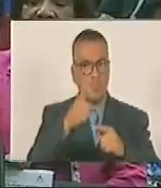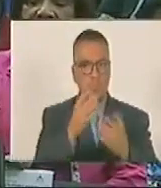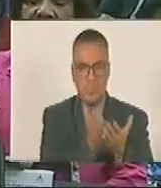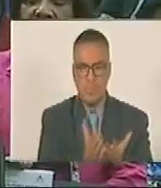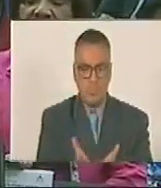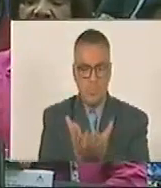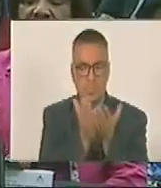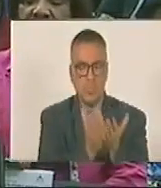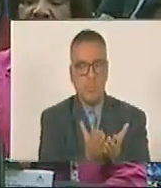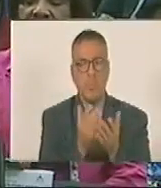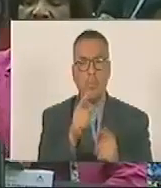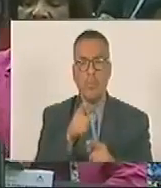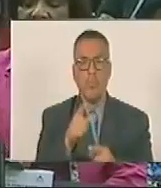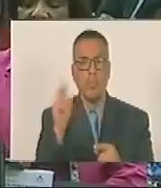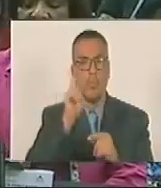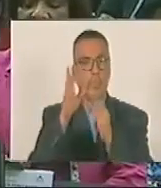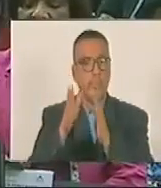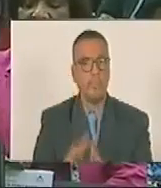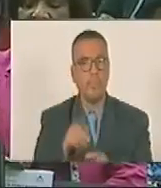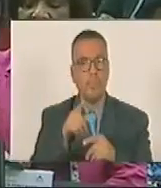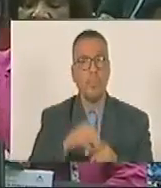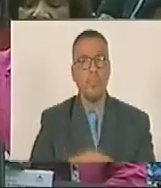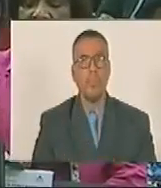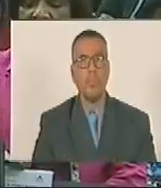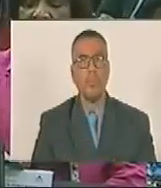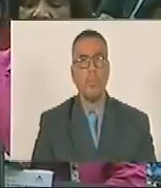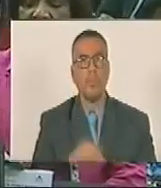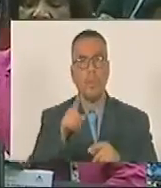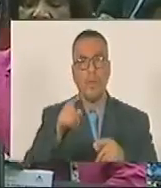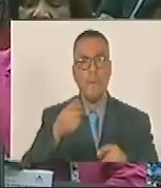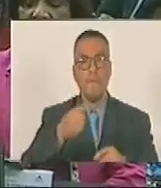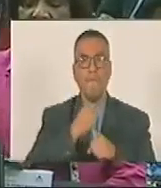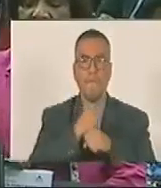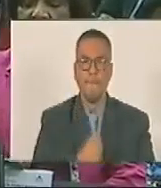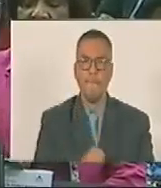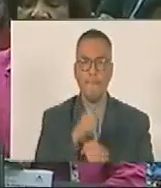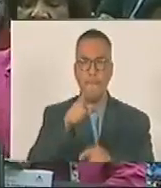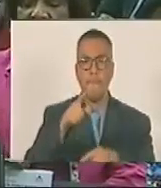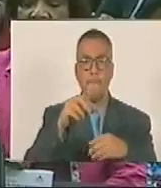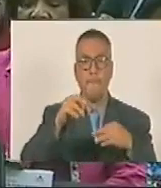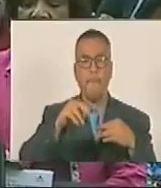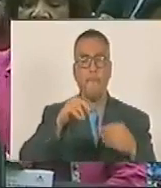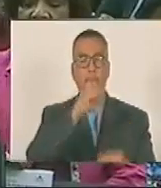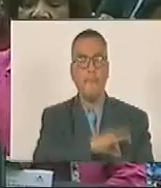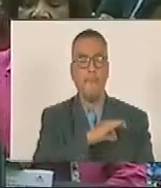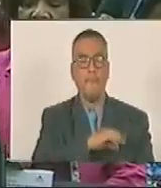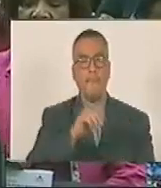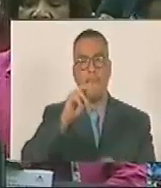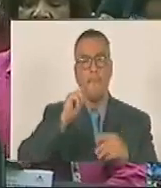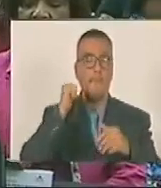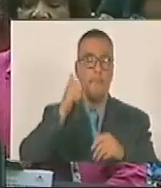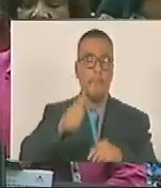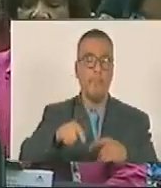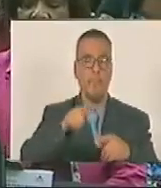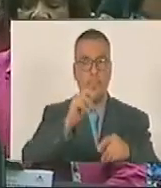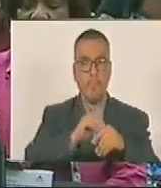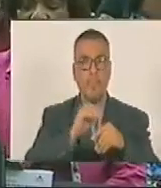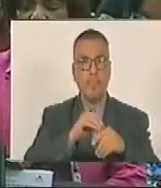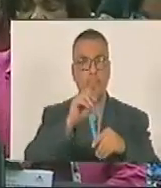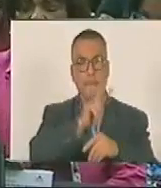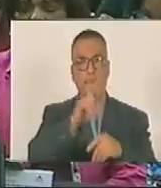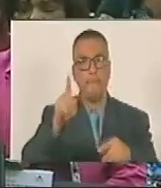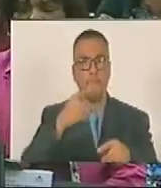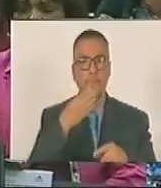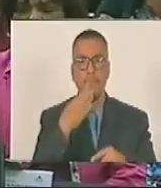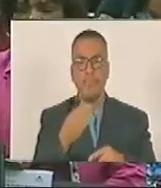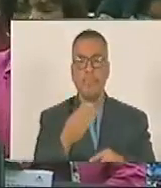estudio para los venezolanos que aspiramos pues en el socialismo del siglo XXI. Así que solicitando